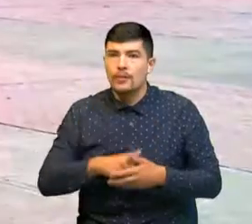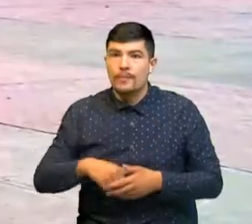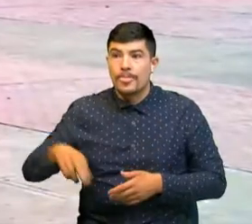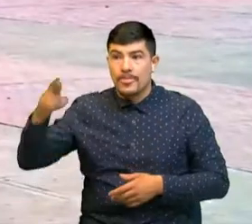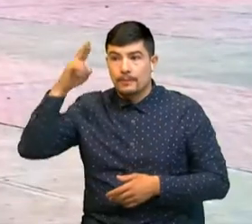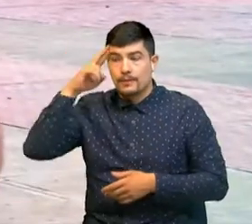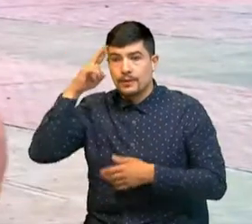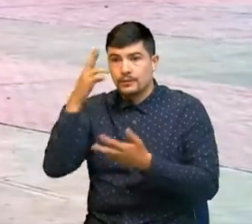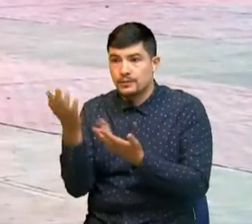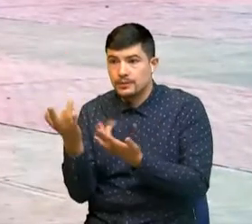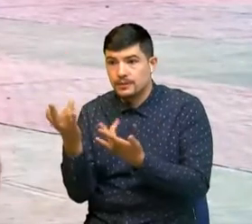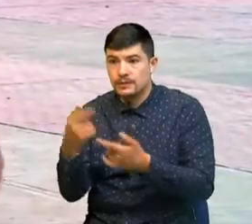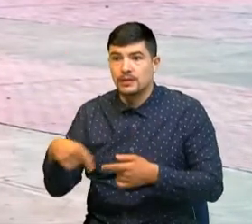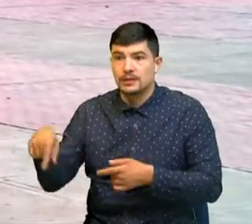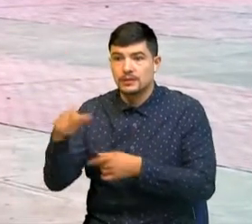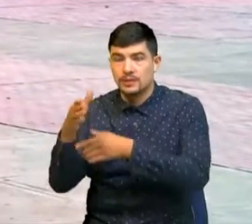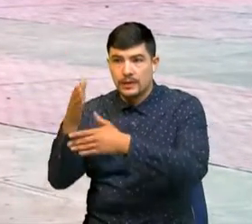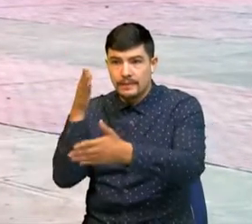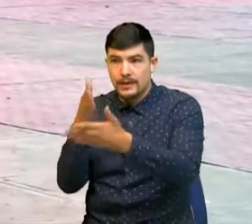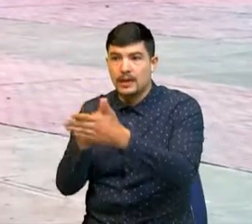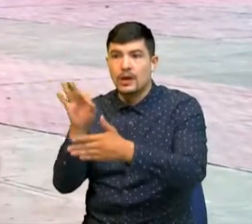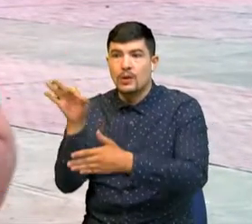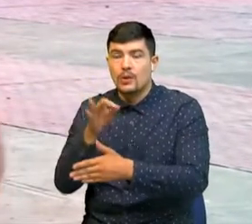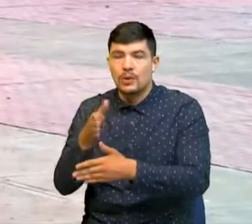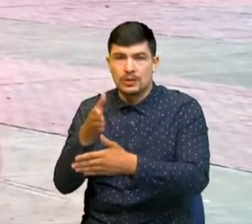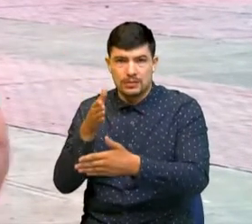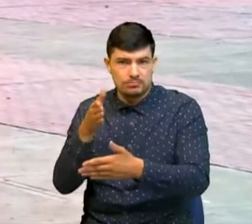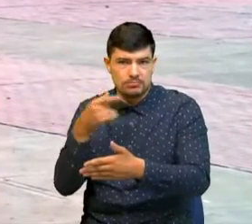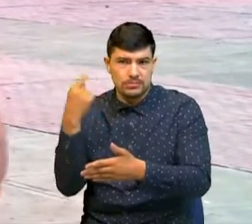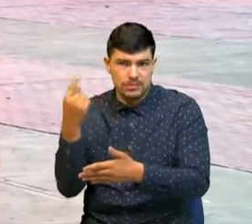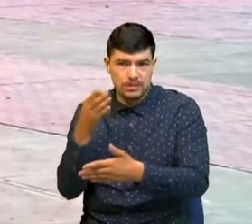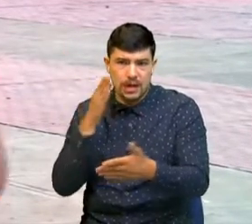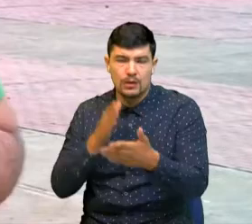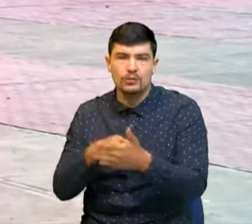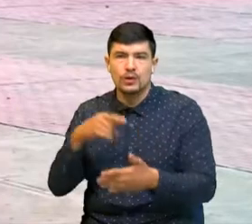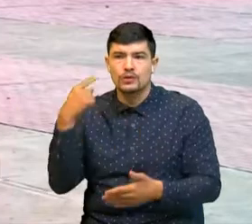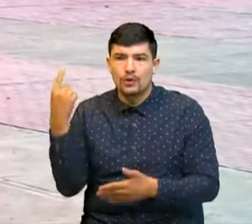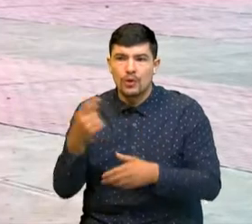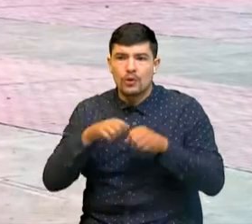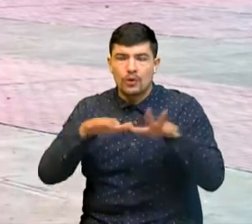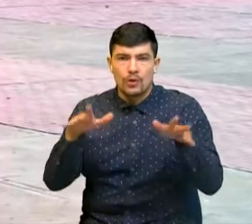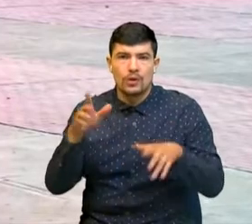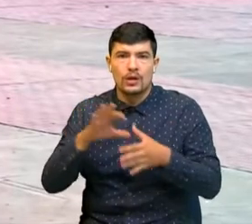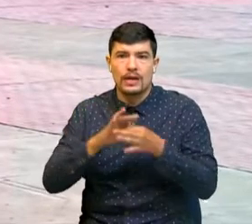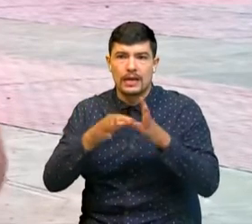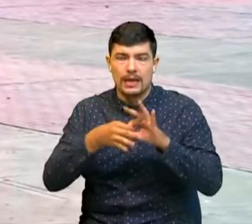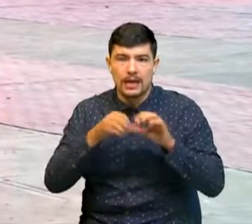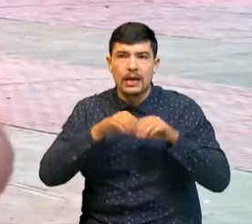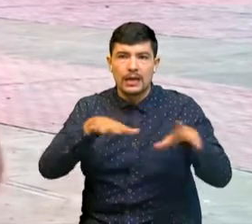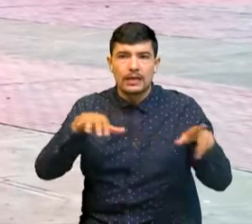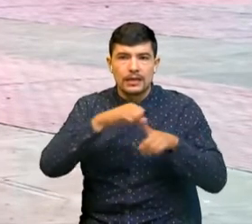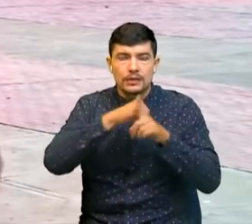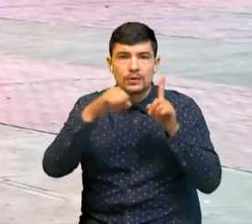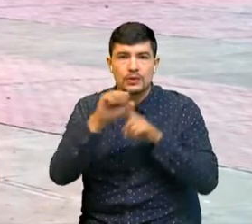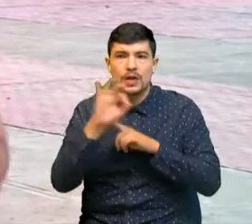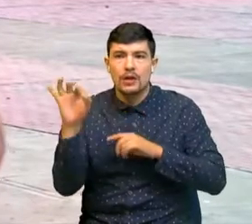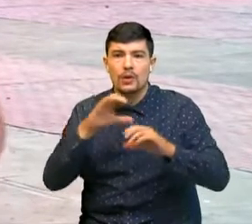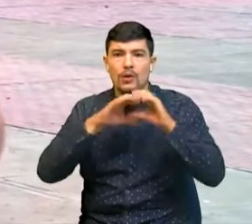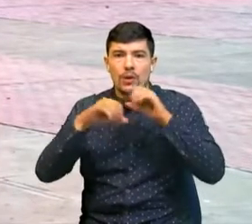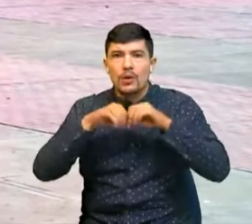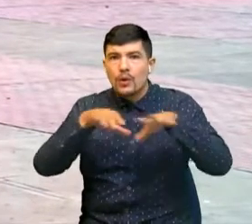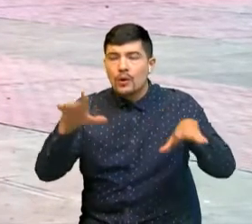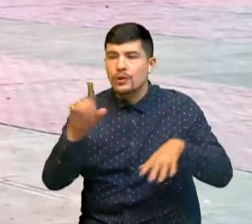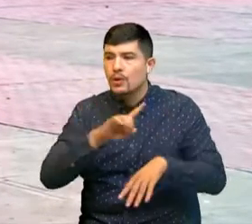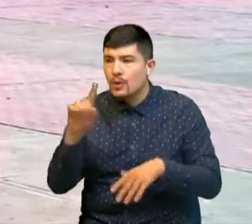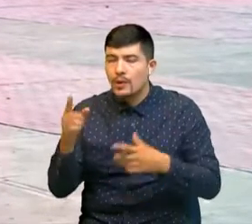se espera que estas amenazas o denuncias no solamente sean distribuidas a través de las redes sociales o medios de comunicación, sino